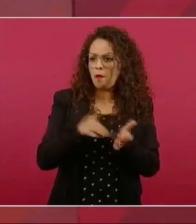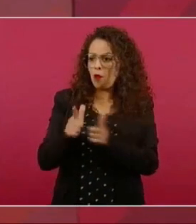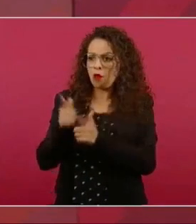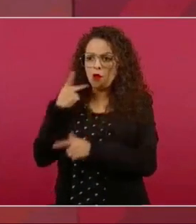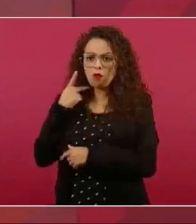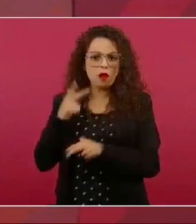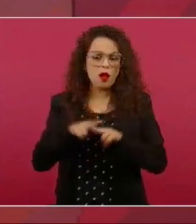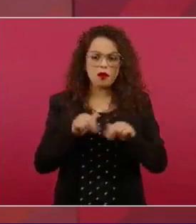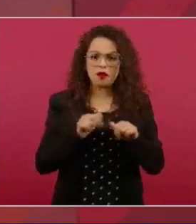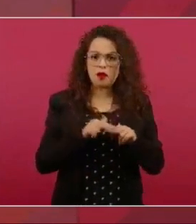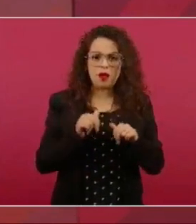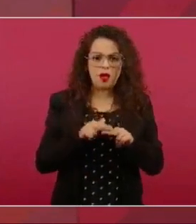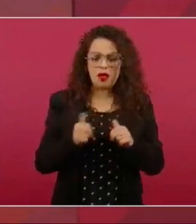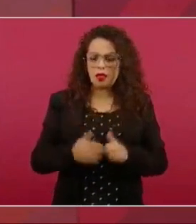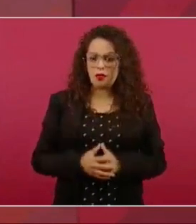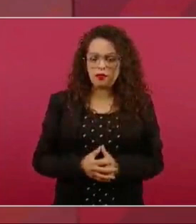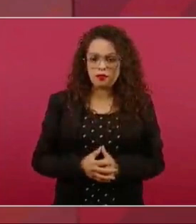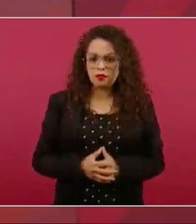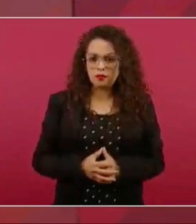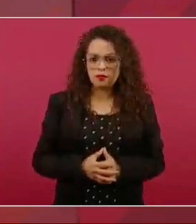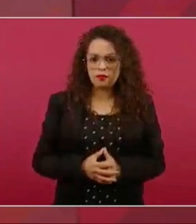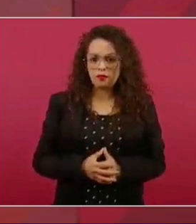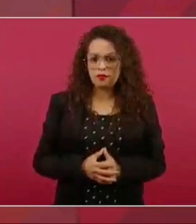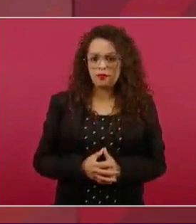de la sociedad civil,